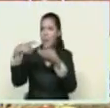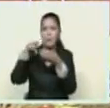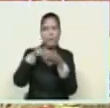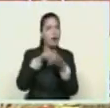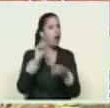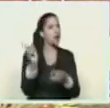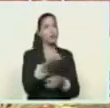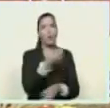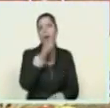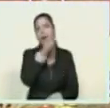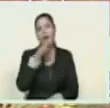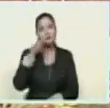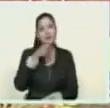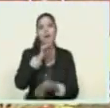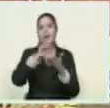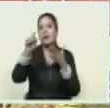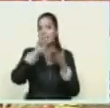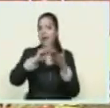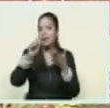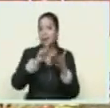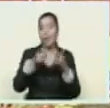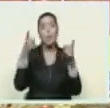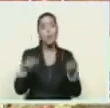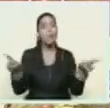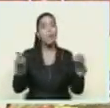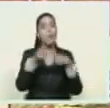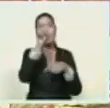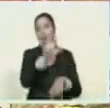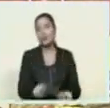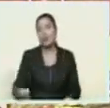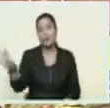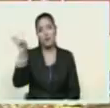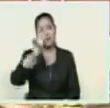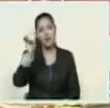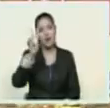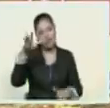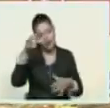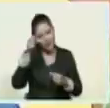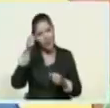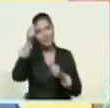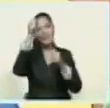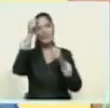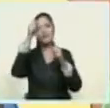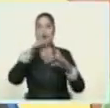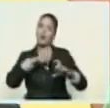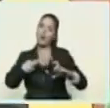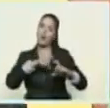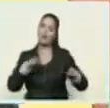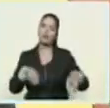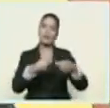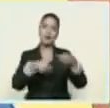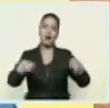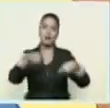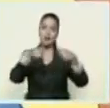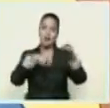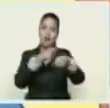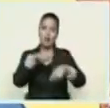todos compositores y músicos del llano genio a corazón maderos